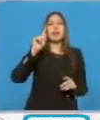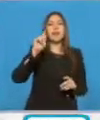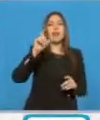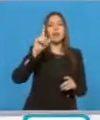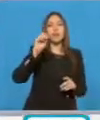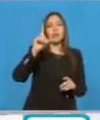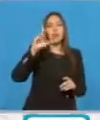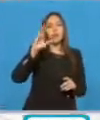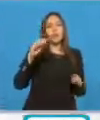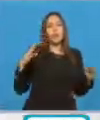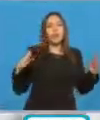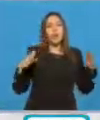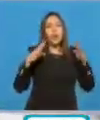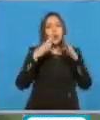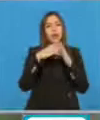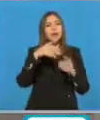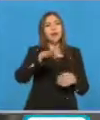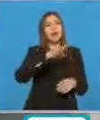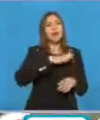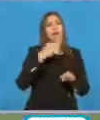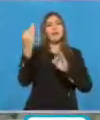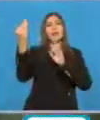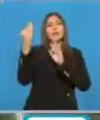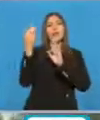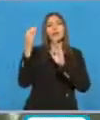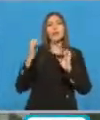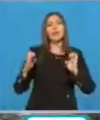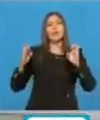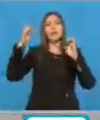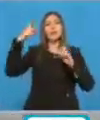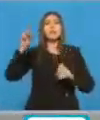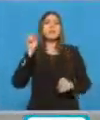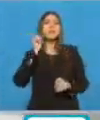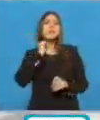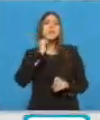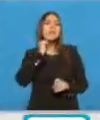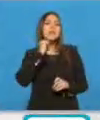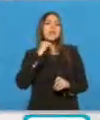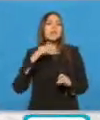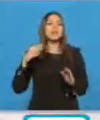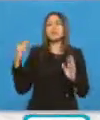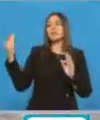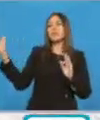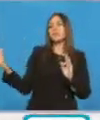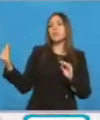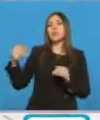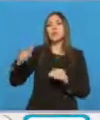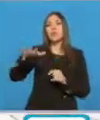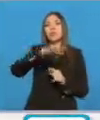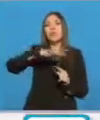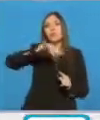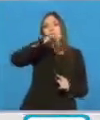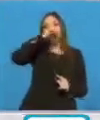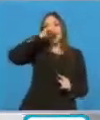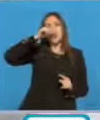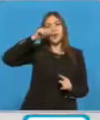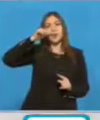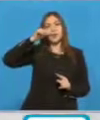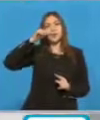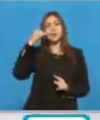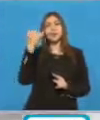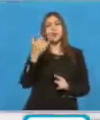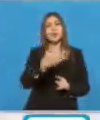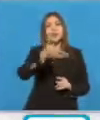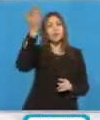Reforma, enfrente del edificio del Senado, a un costado de la colonia Juárez, y que formaba parte ya